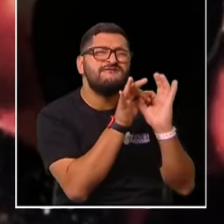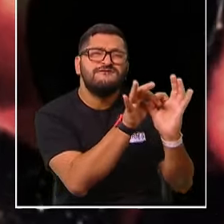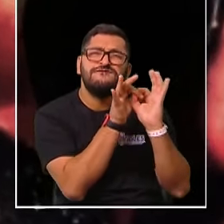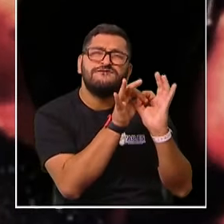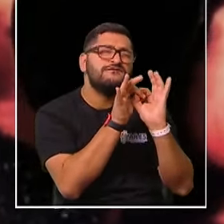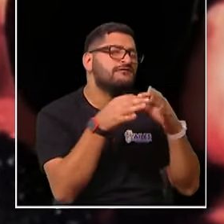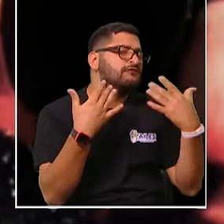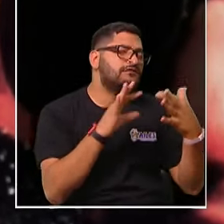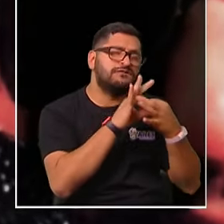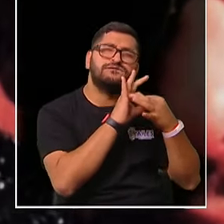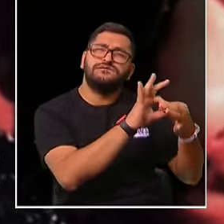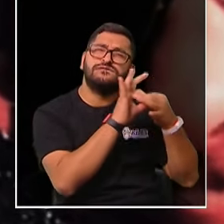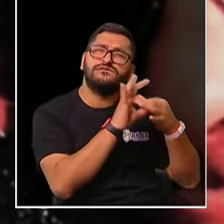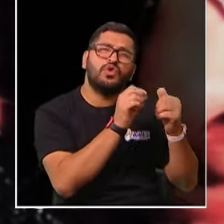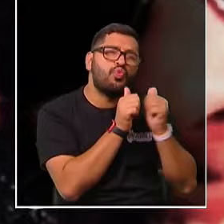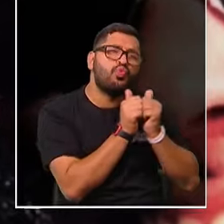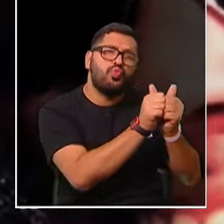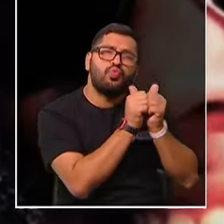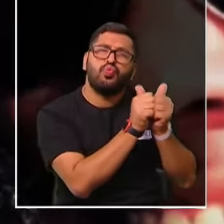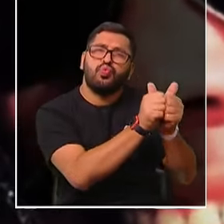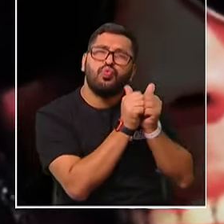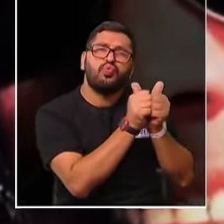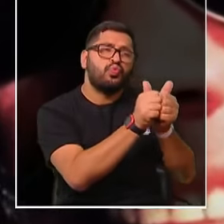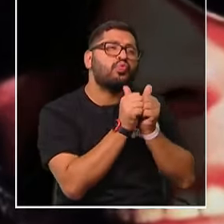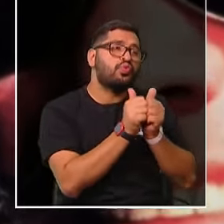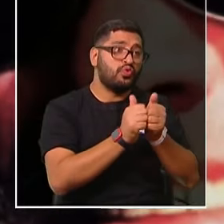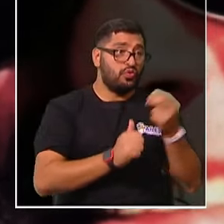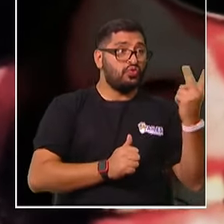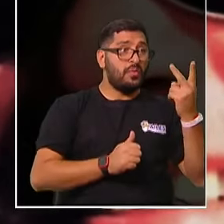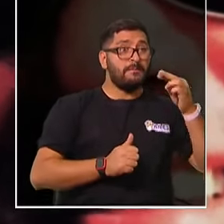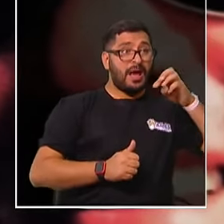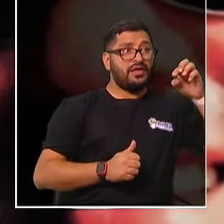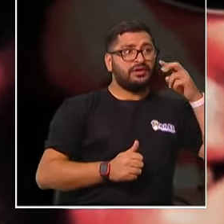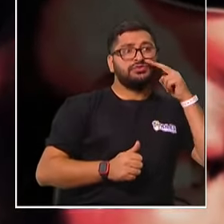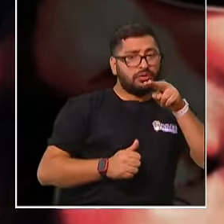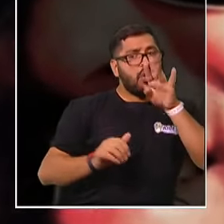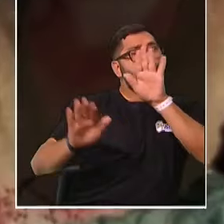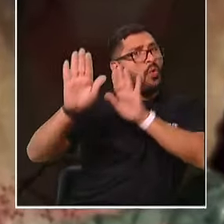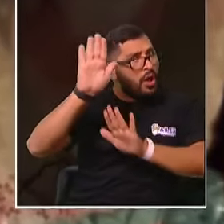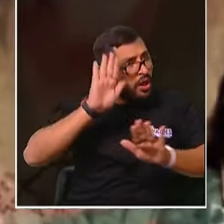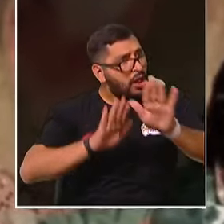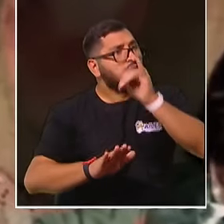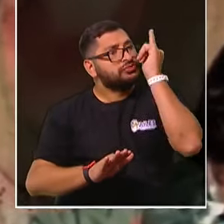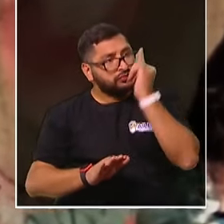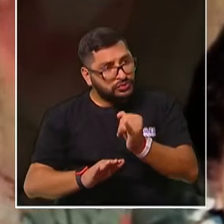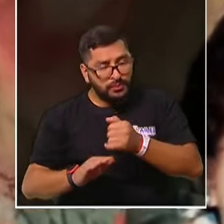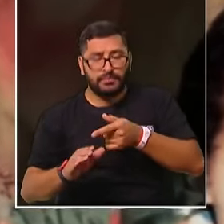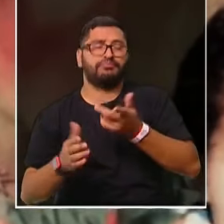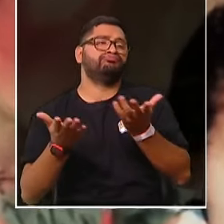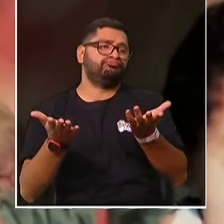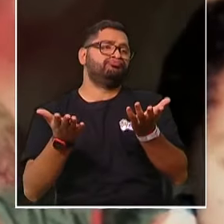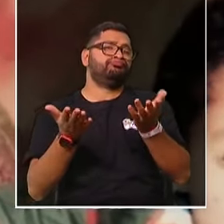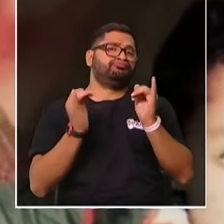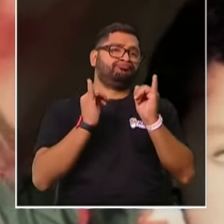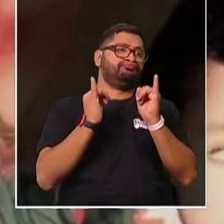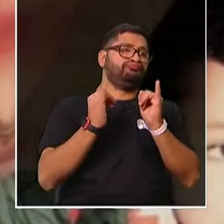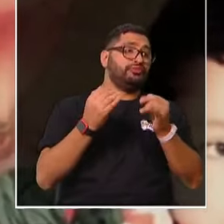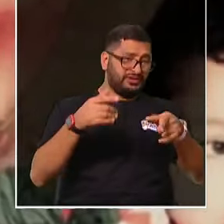juntas. Nosotros como papá siempre le decía, cuídense, no tomen, no anden con gente